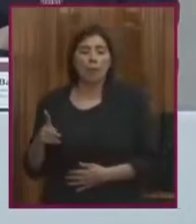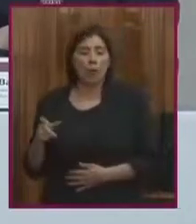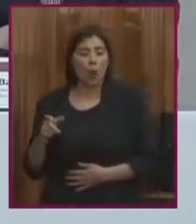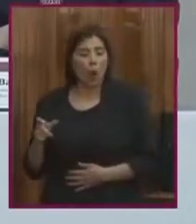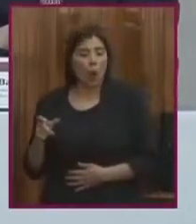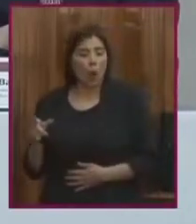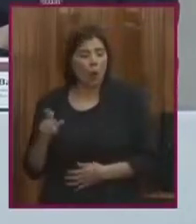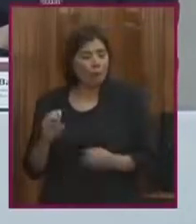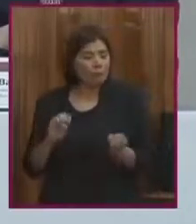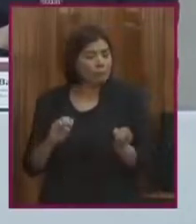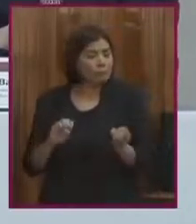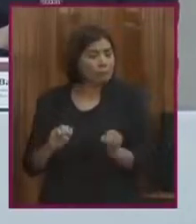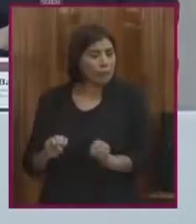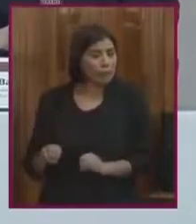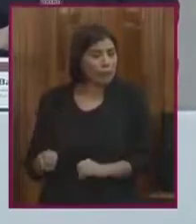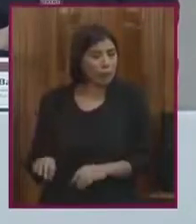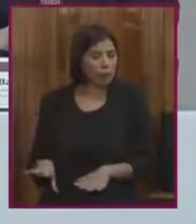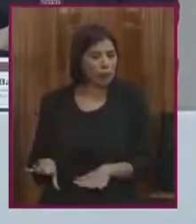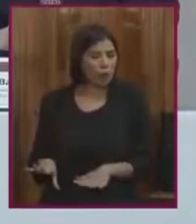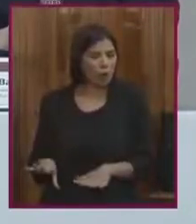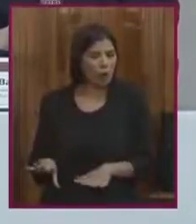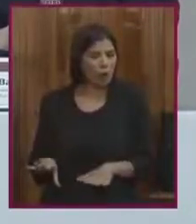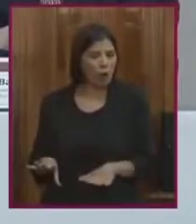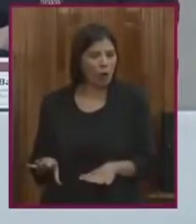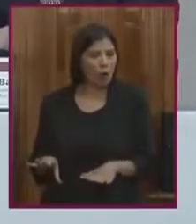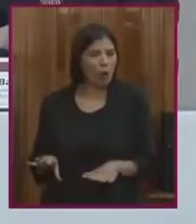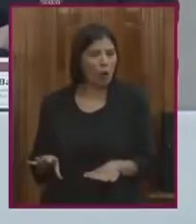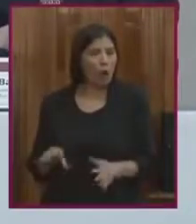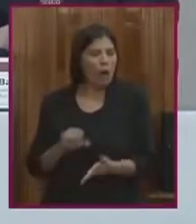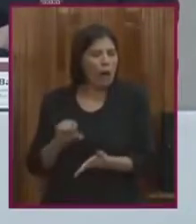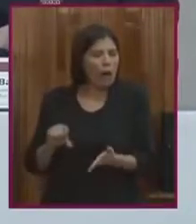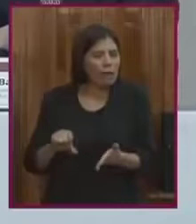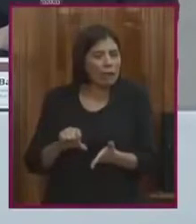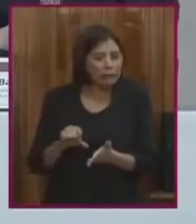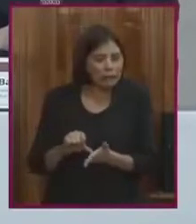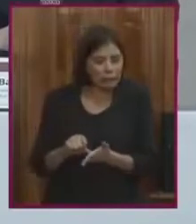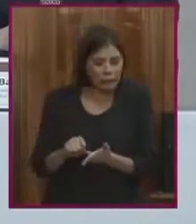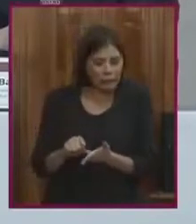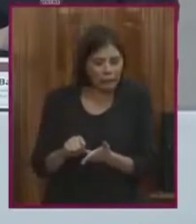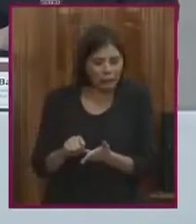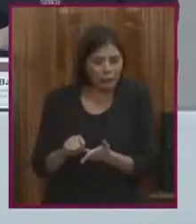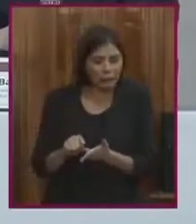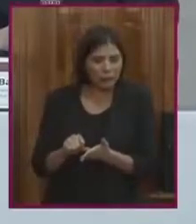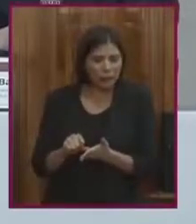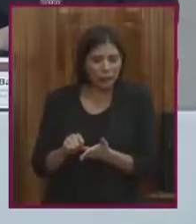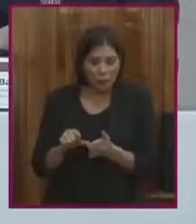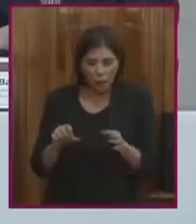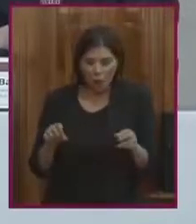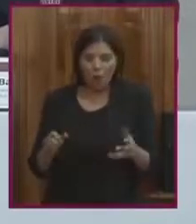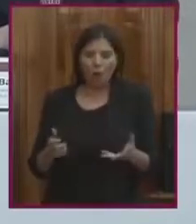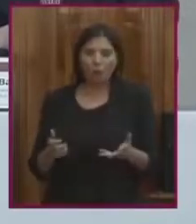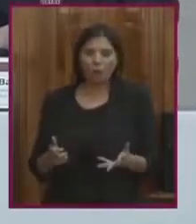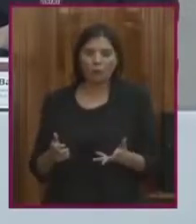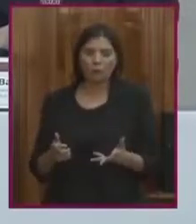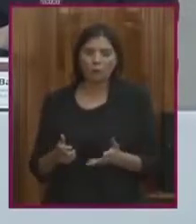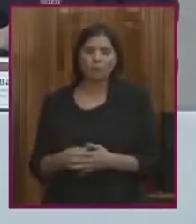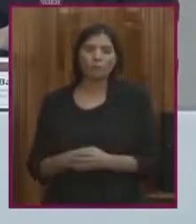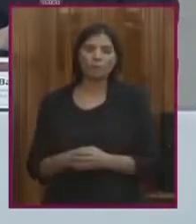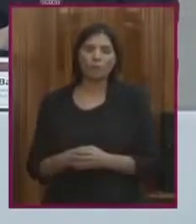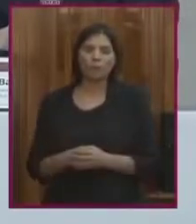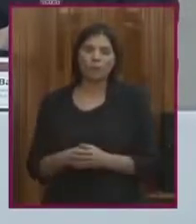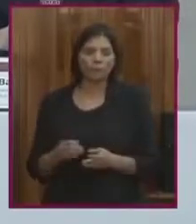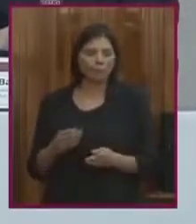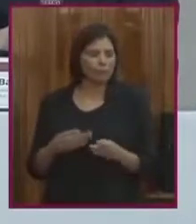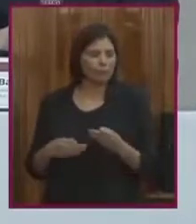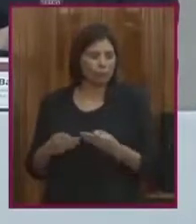abandonó precisamente la centralidad, el elemento, digamos, de cemento de toda